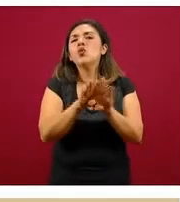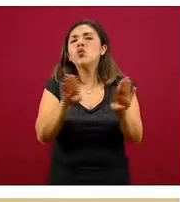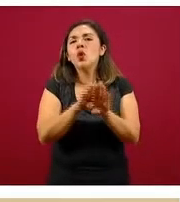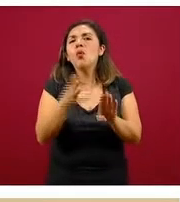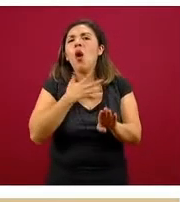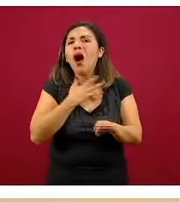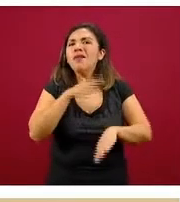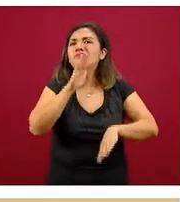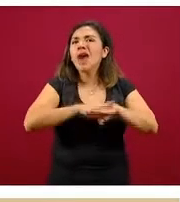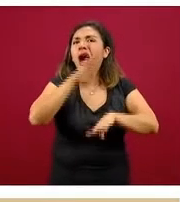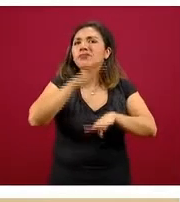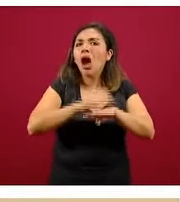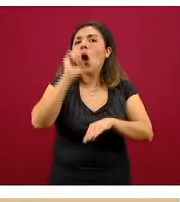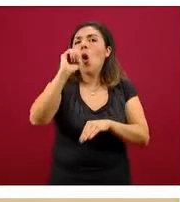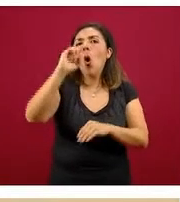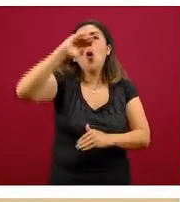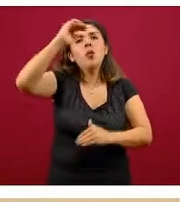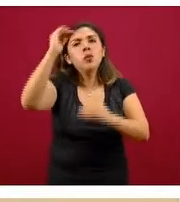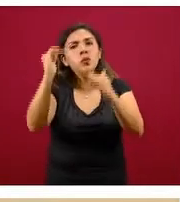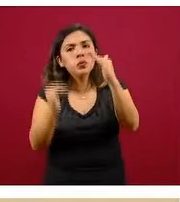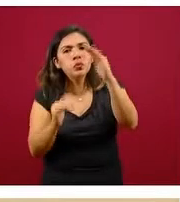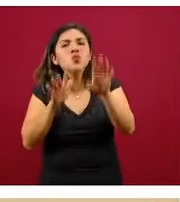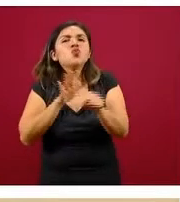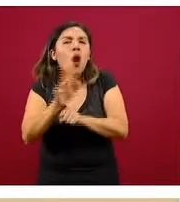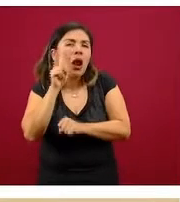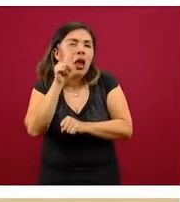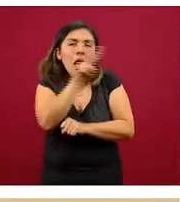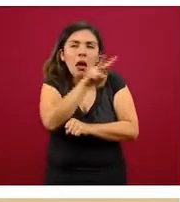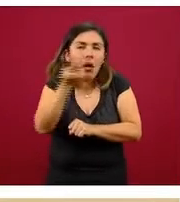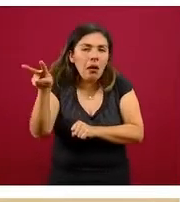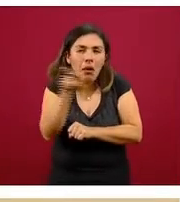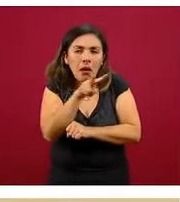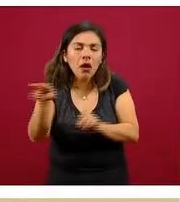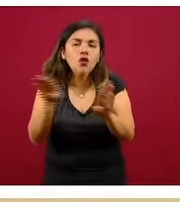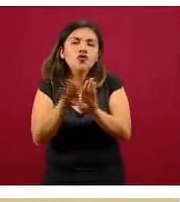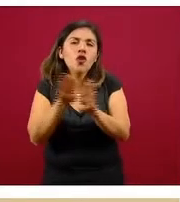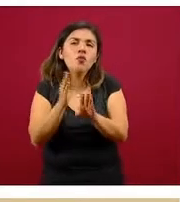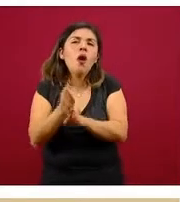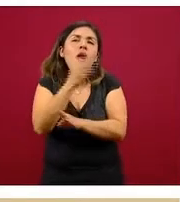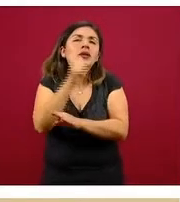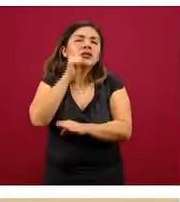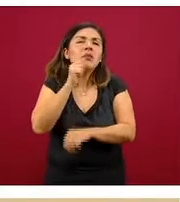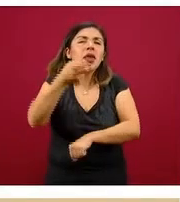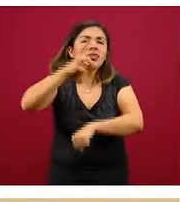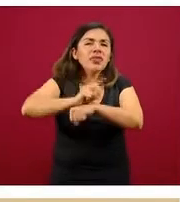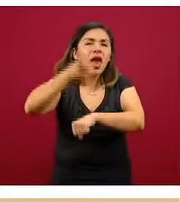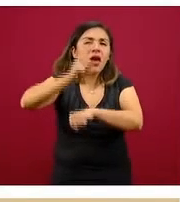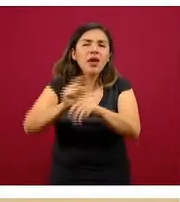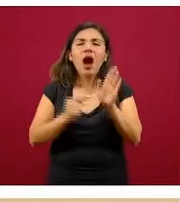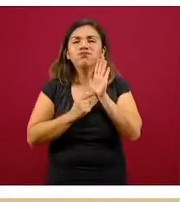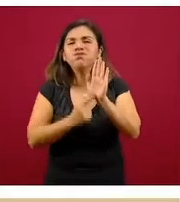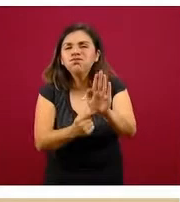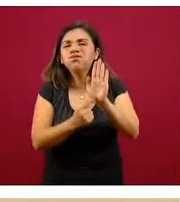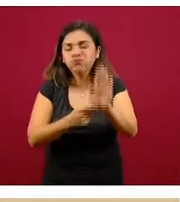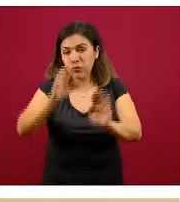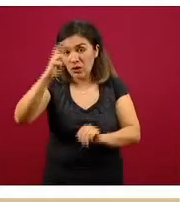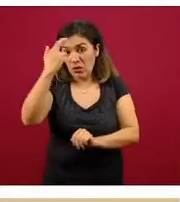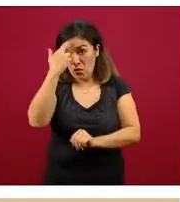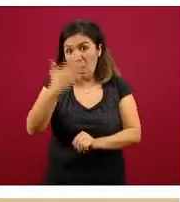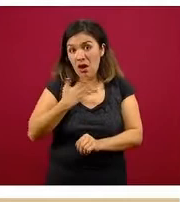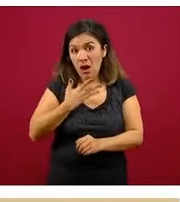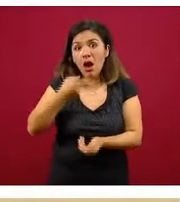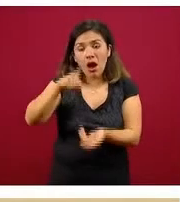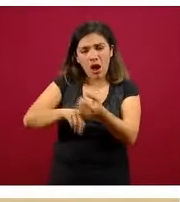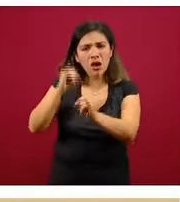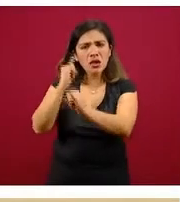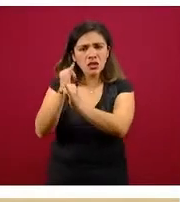estado incrementándose o no la carga acumulada en relación a las presentaciones que damos todas las noches, recordando que estas están en